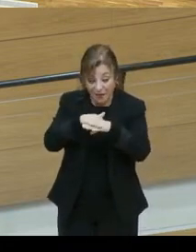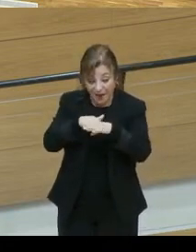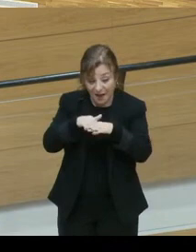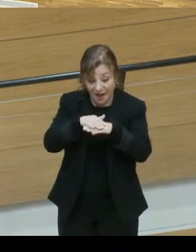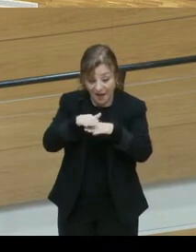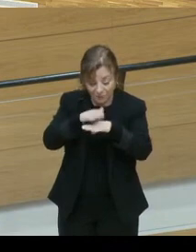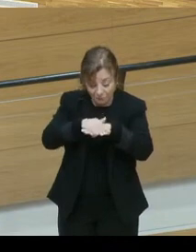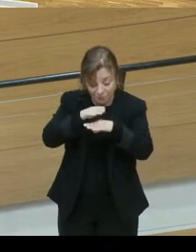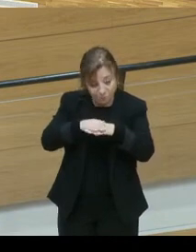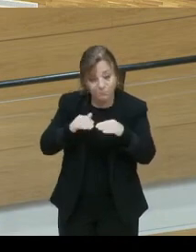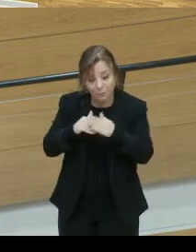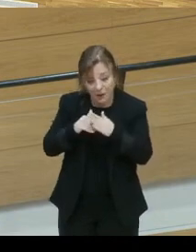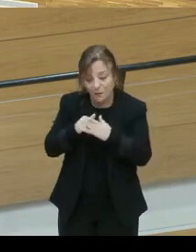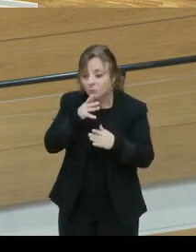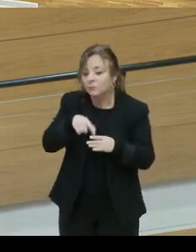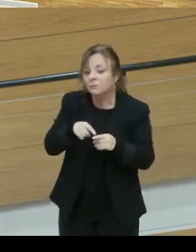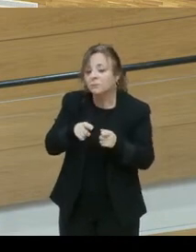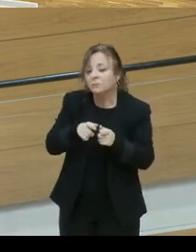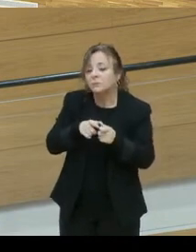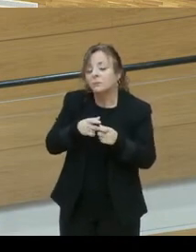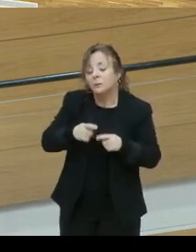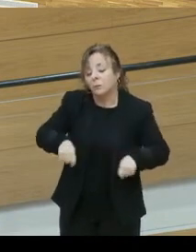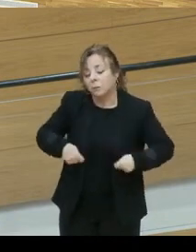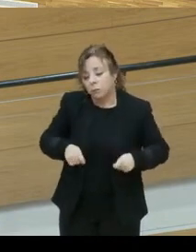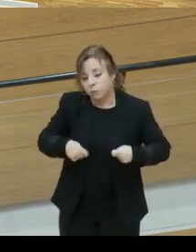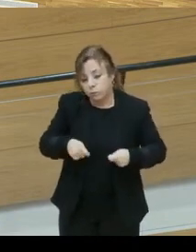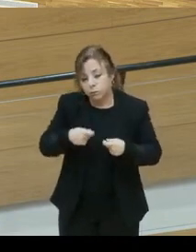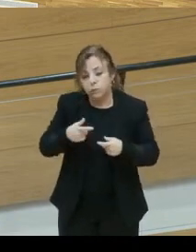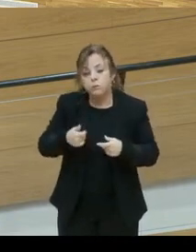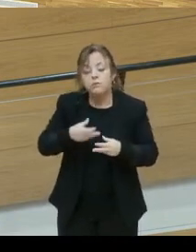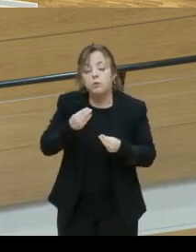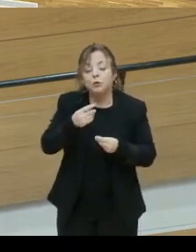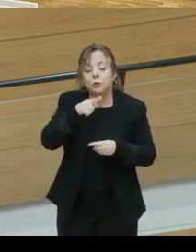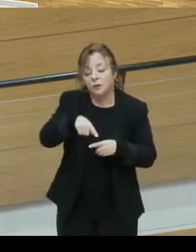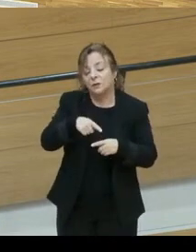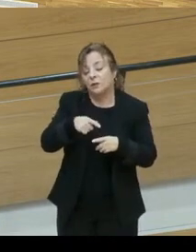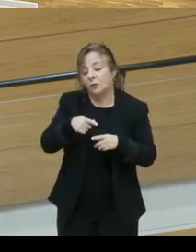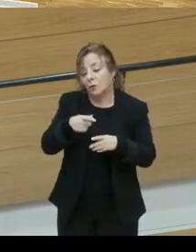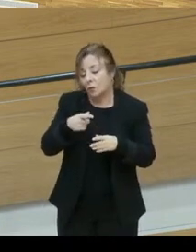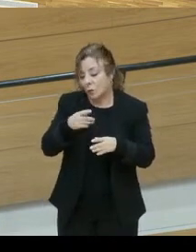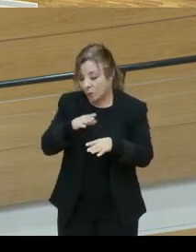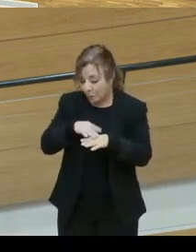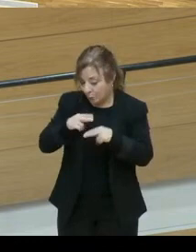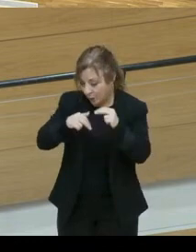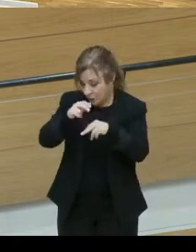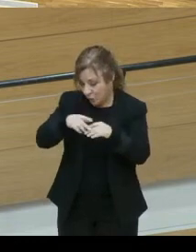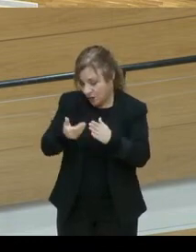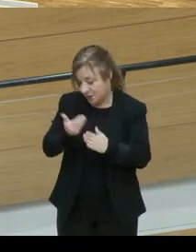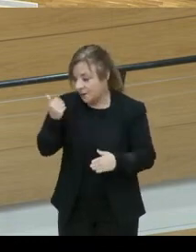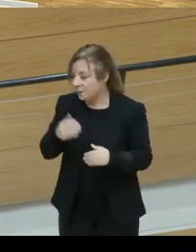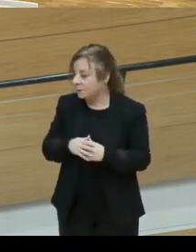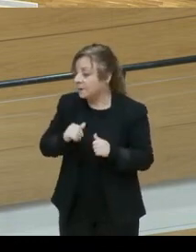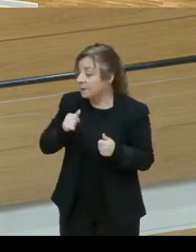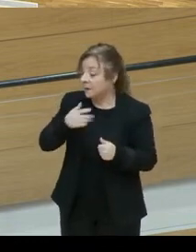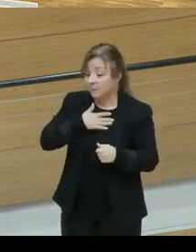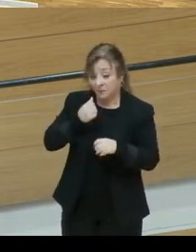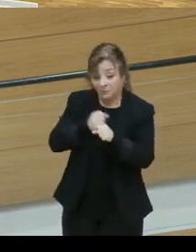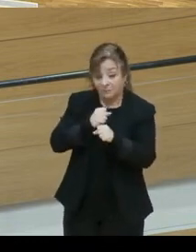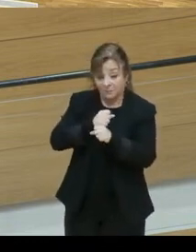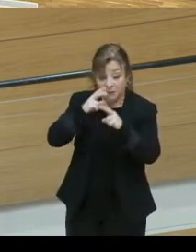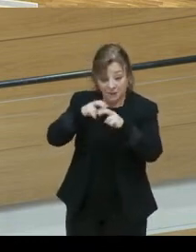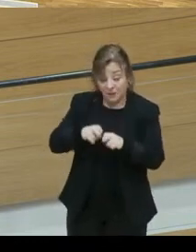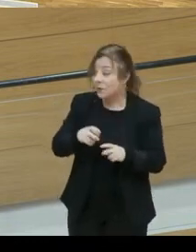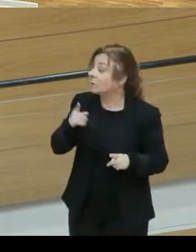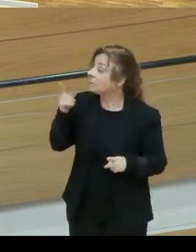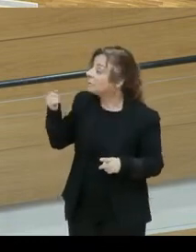lo tanto, se incrementan mucho los costes de este proceso de extracción. Y aquí entra mi trabajo de investigación, que